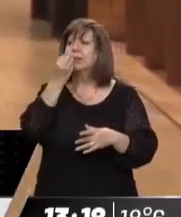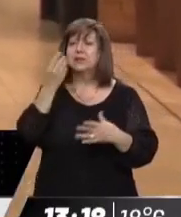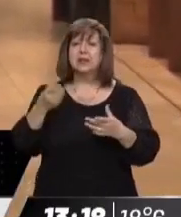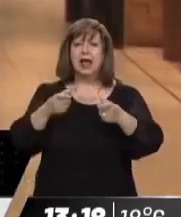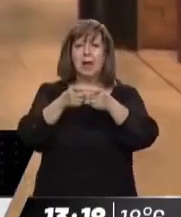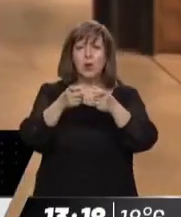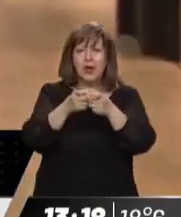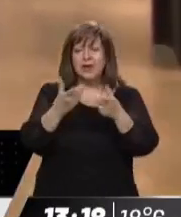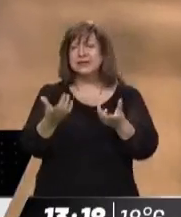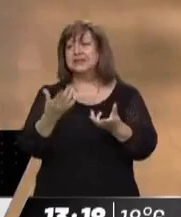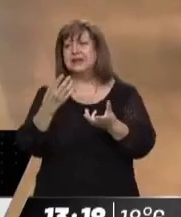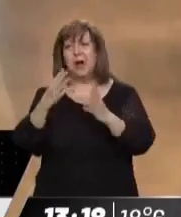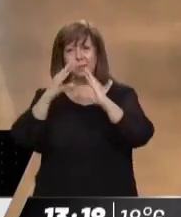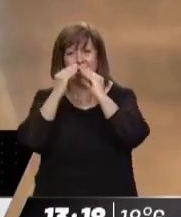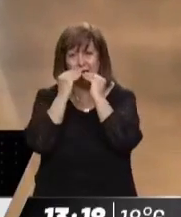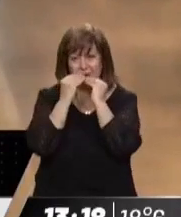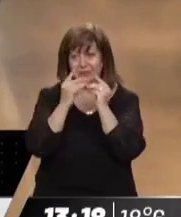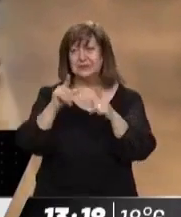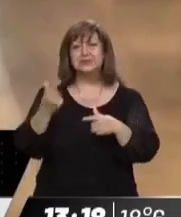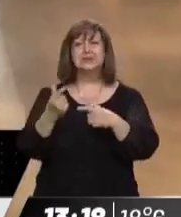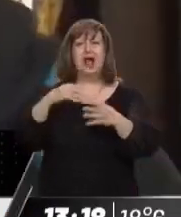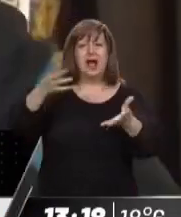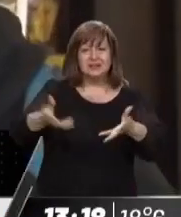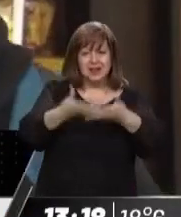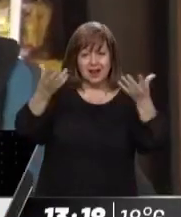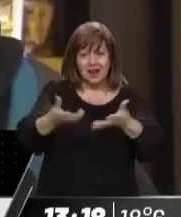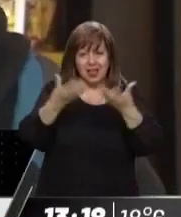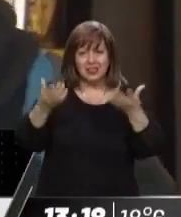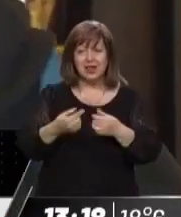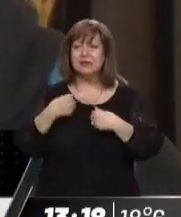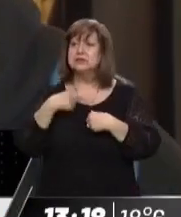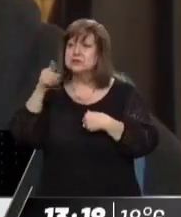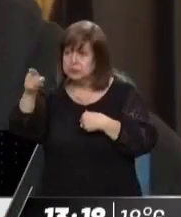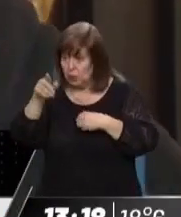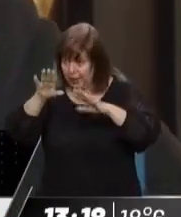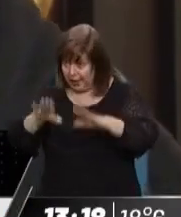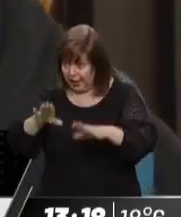alquilaron? No, nosotros no alquilamos, pero conocemos varias gente que se queda ahí, en Las